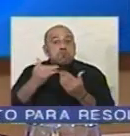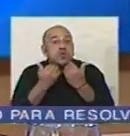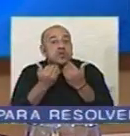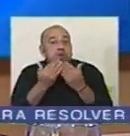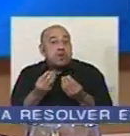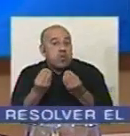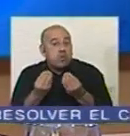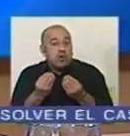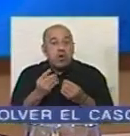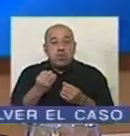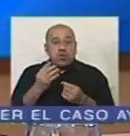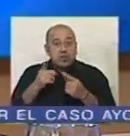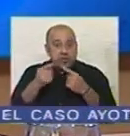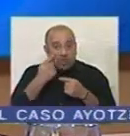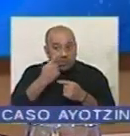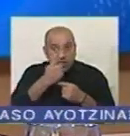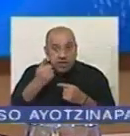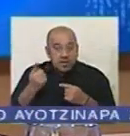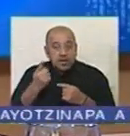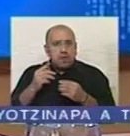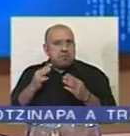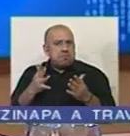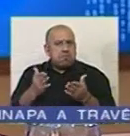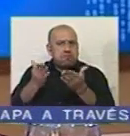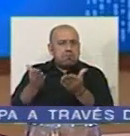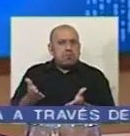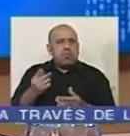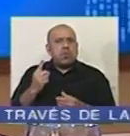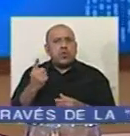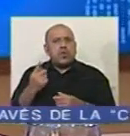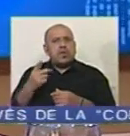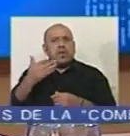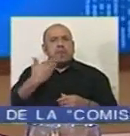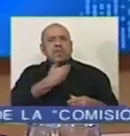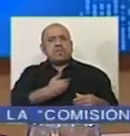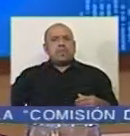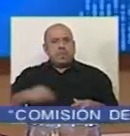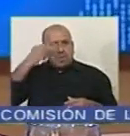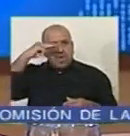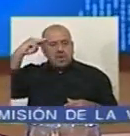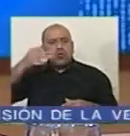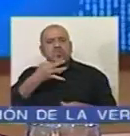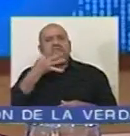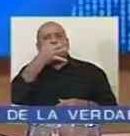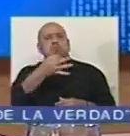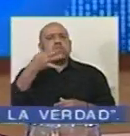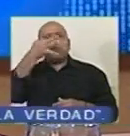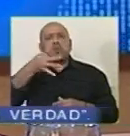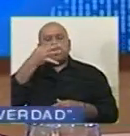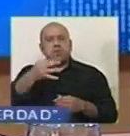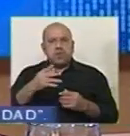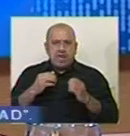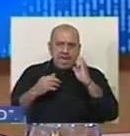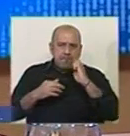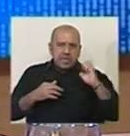ustedes observan, las reacciones al primer discurso de López Obrador han sido muy contradictorias. El empresariado mirándolo con